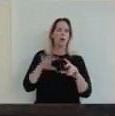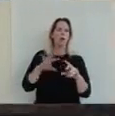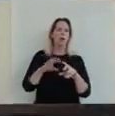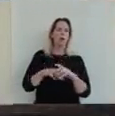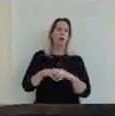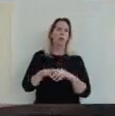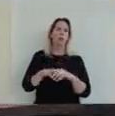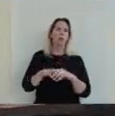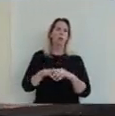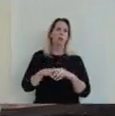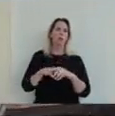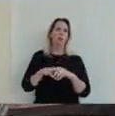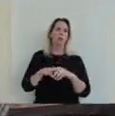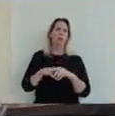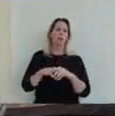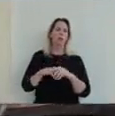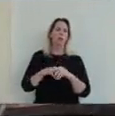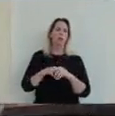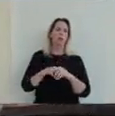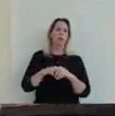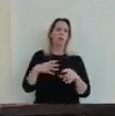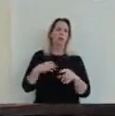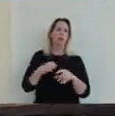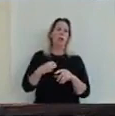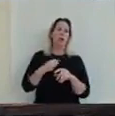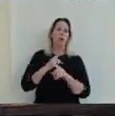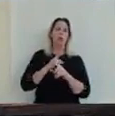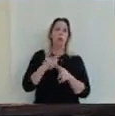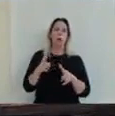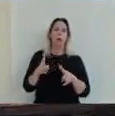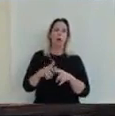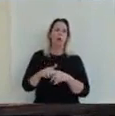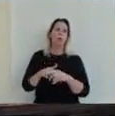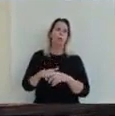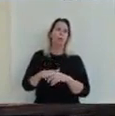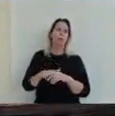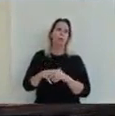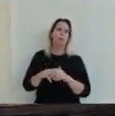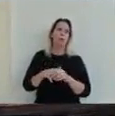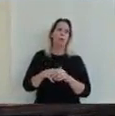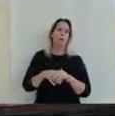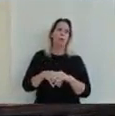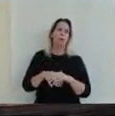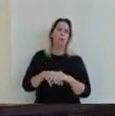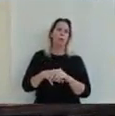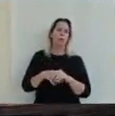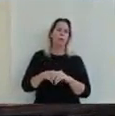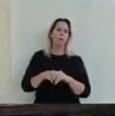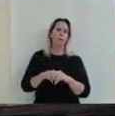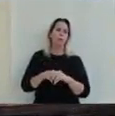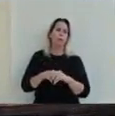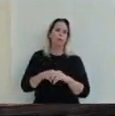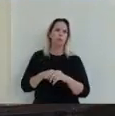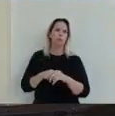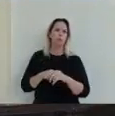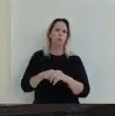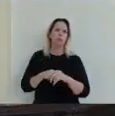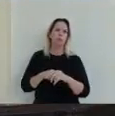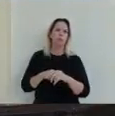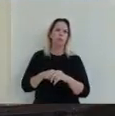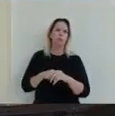me suma a militar en este espacio político, que es la premisa de Néstor Kirchner, que dice que el amor vence al odio. Justamente todo lo contrario, es el amor lo que